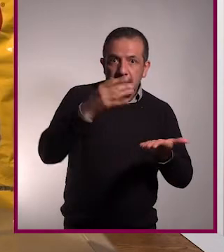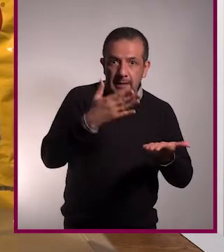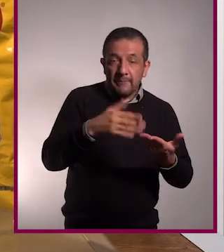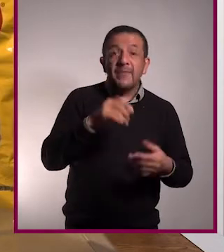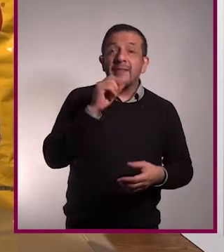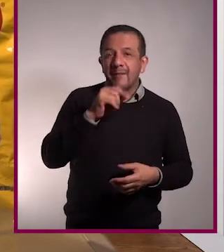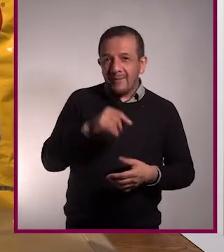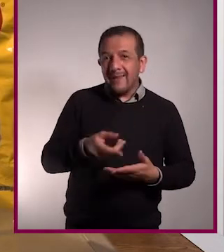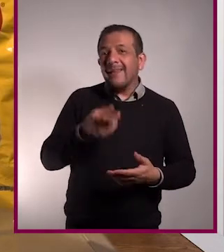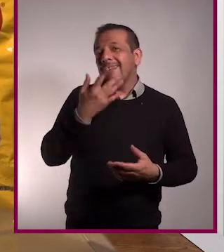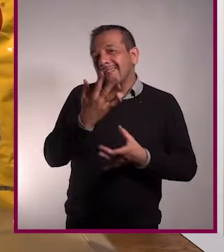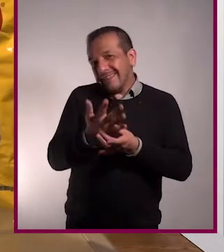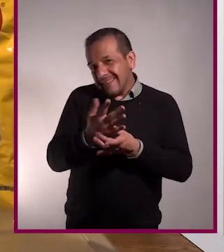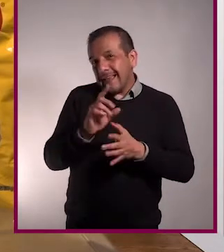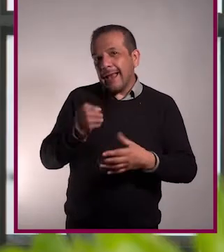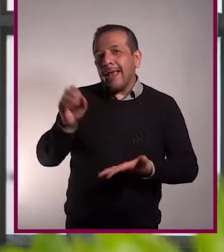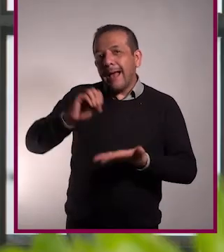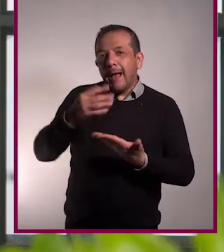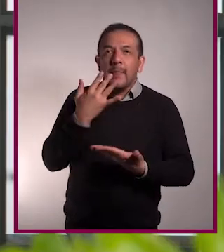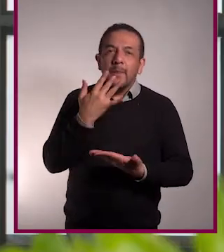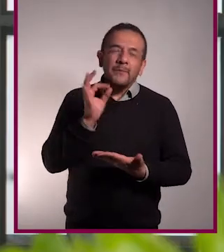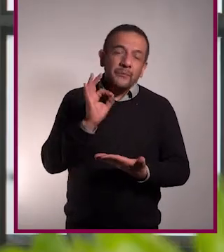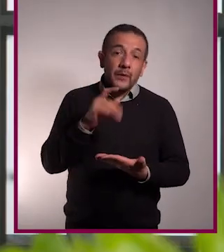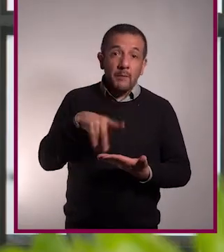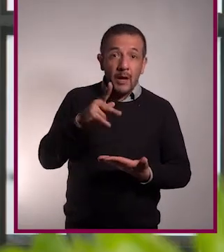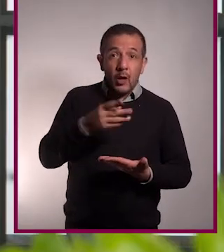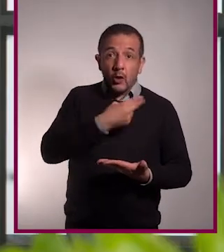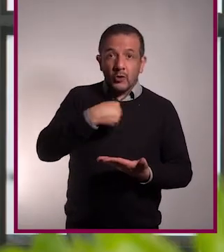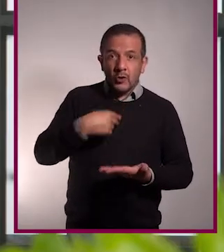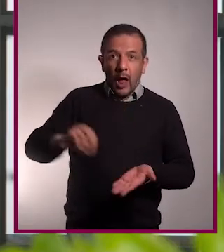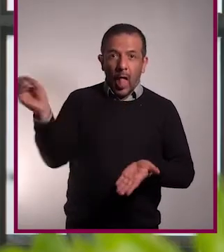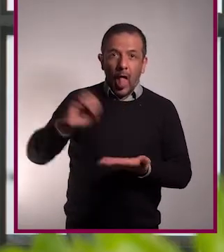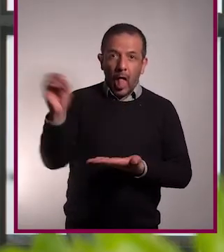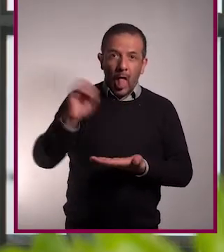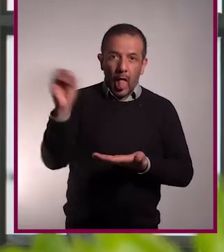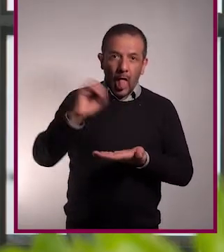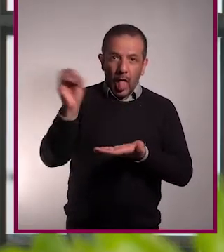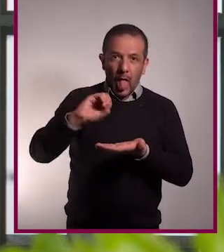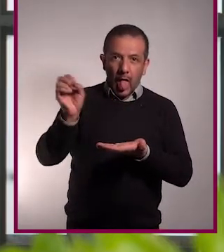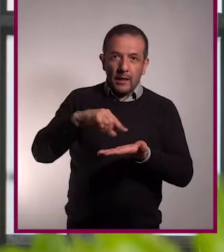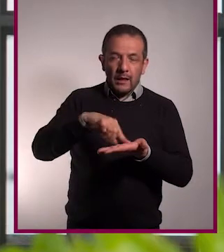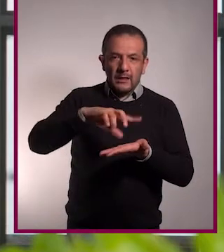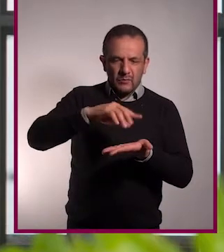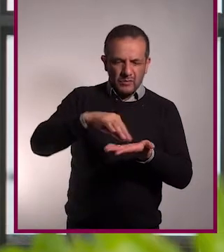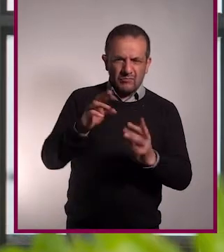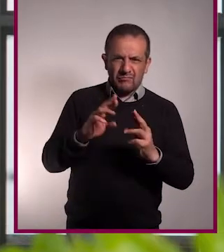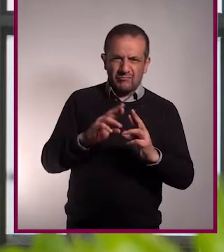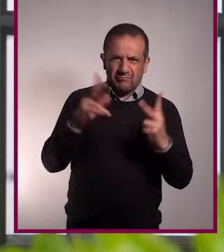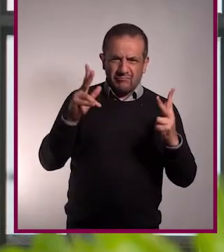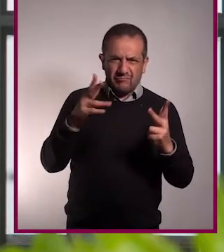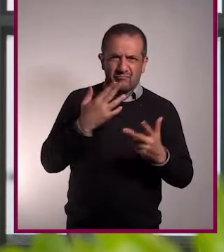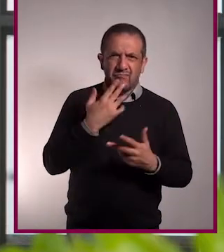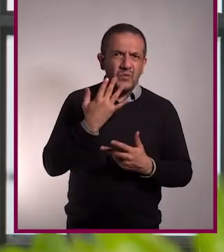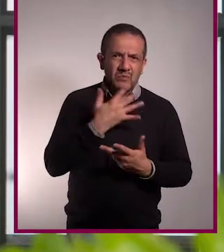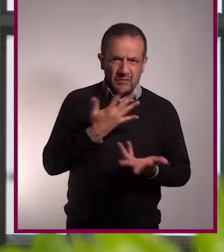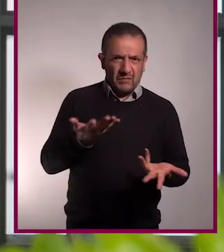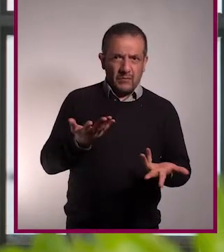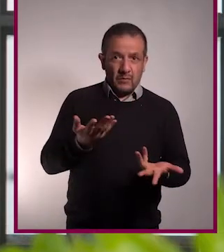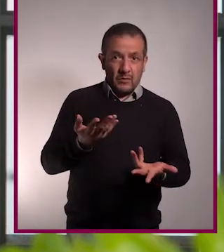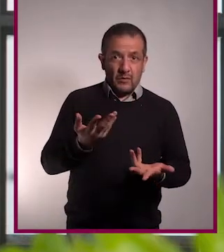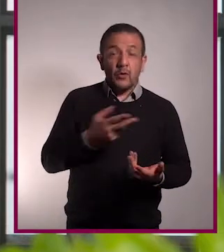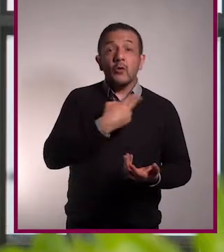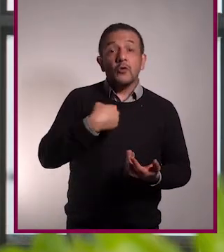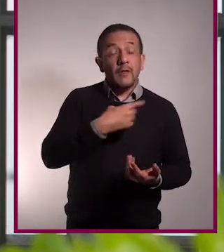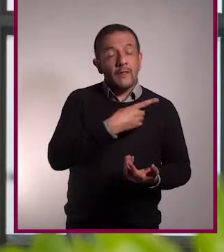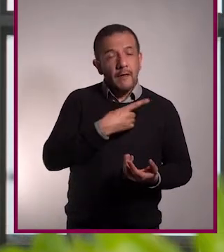listado, mayor cantidad contiene. Existe también la creencia de que la sal le da mejor sabor a los alimentos, pero si le echamos sal de más a nuestra